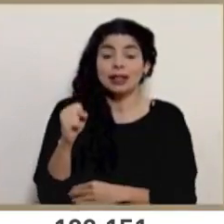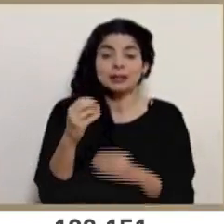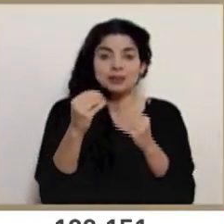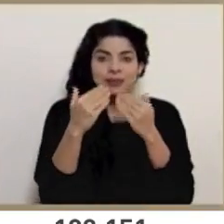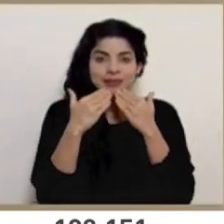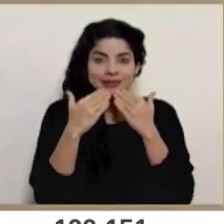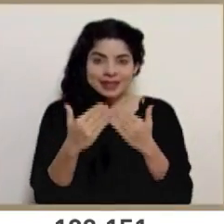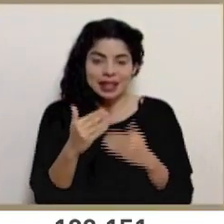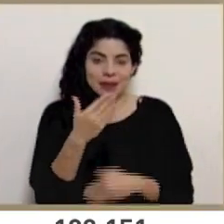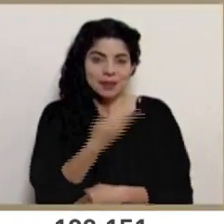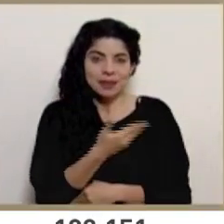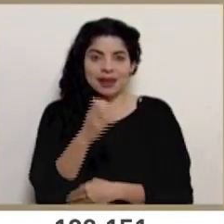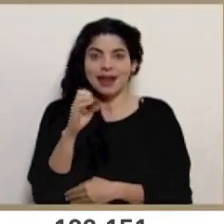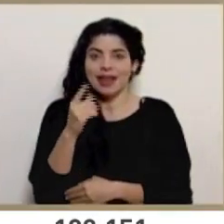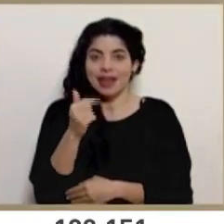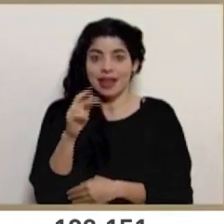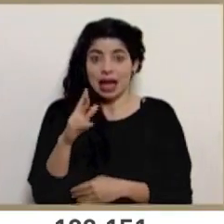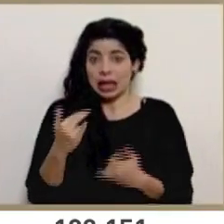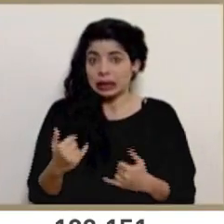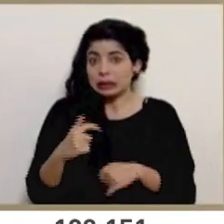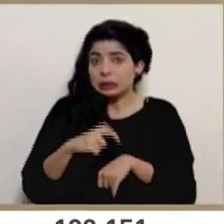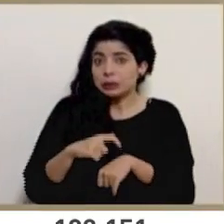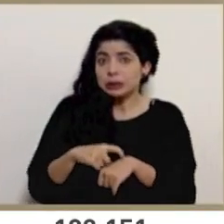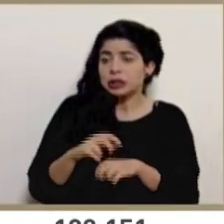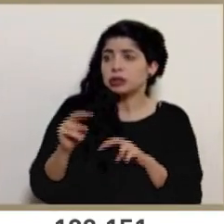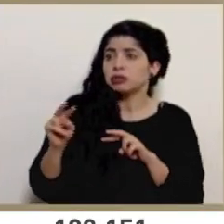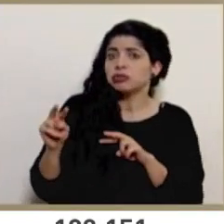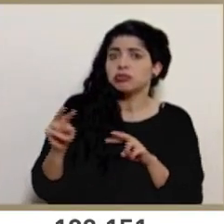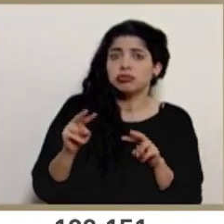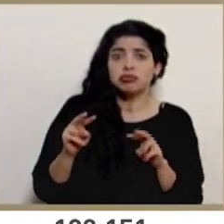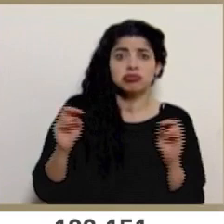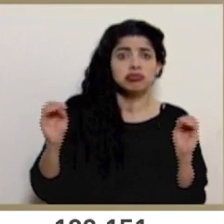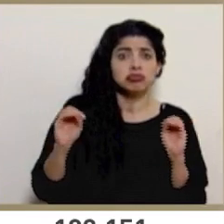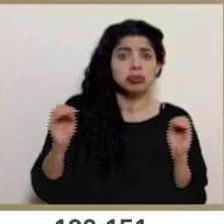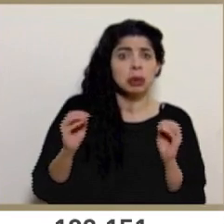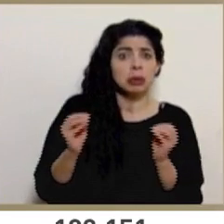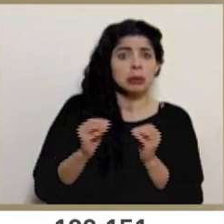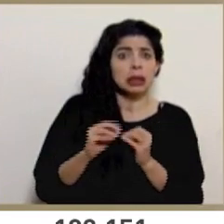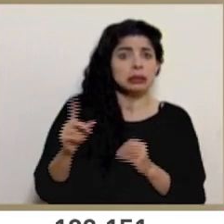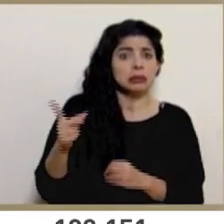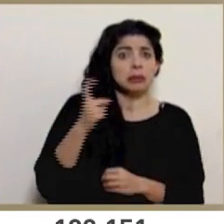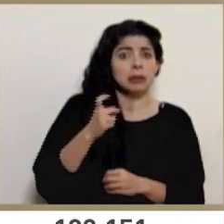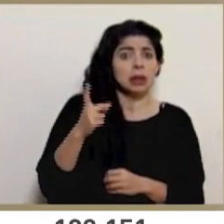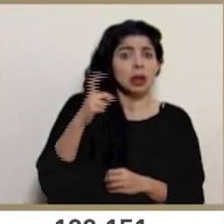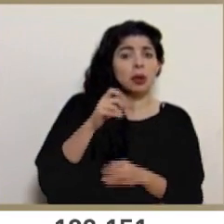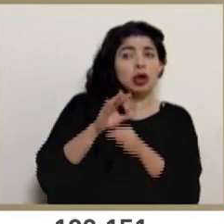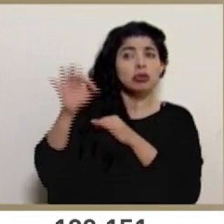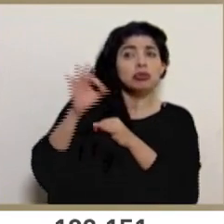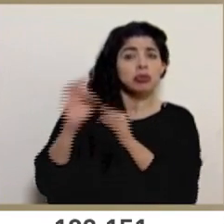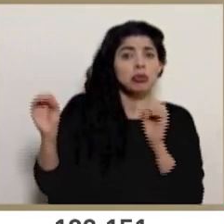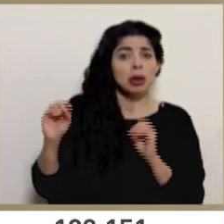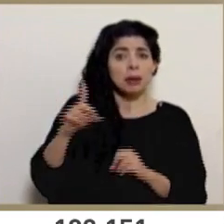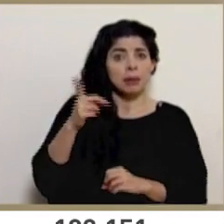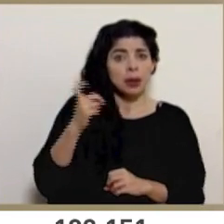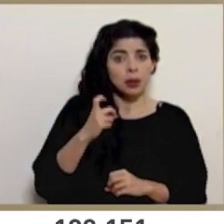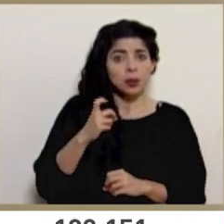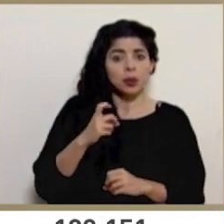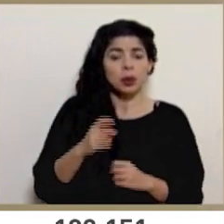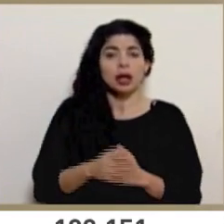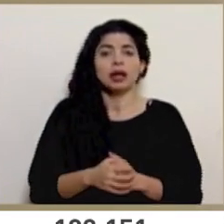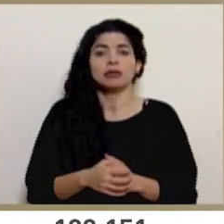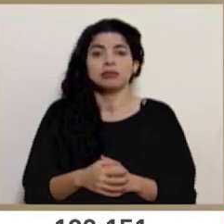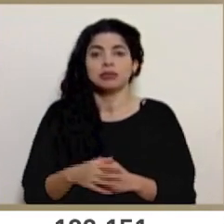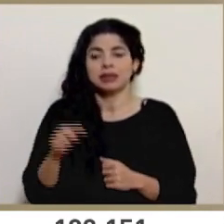gracias a don Edgar. De momento no tenemos consultas de los medios regionales. Las demás que nos